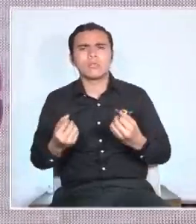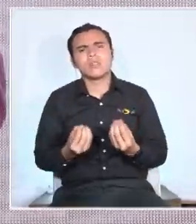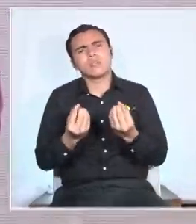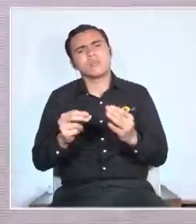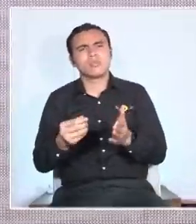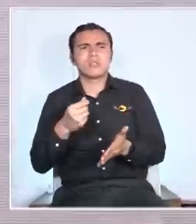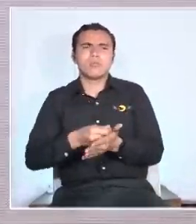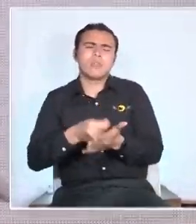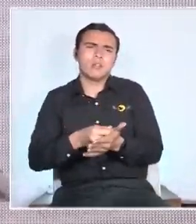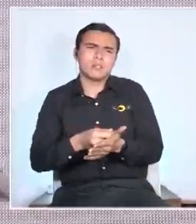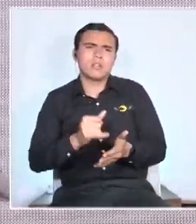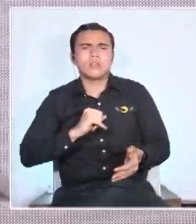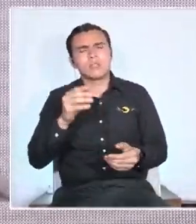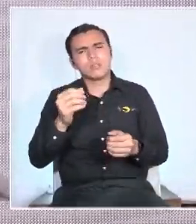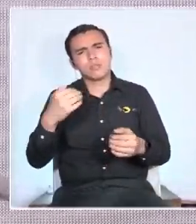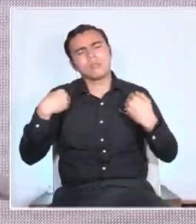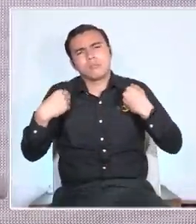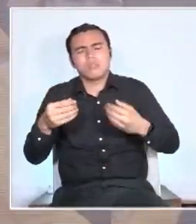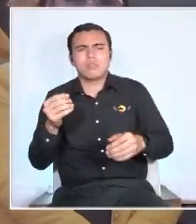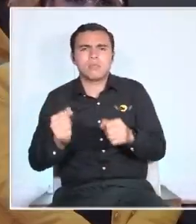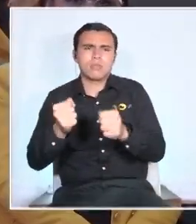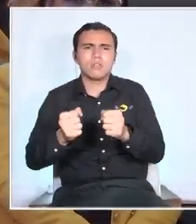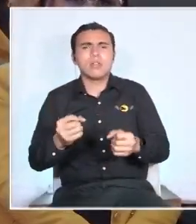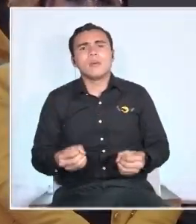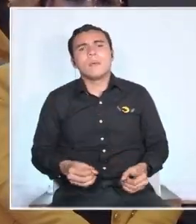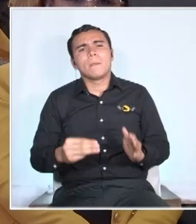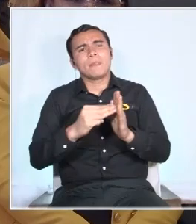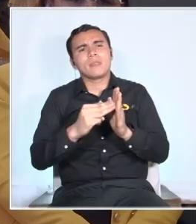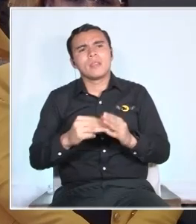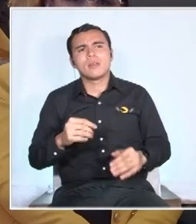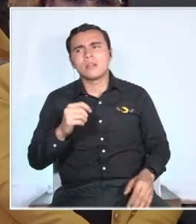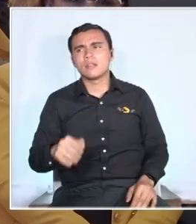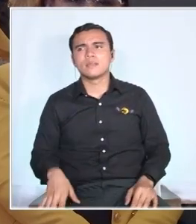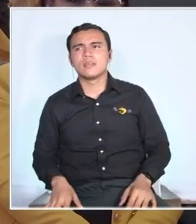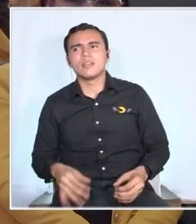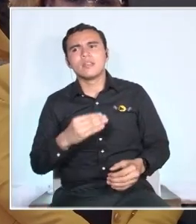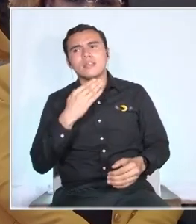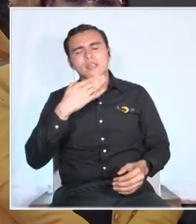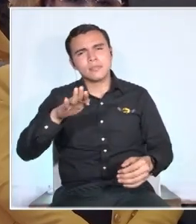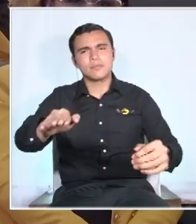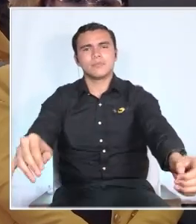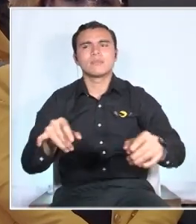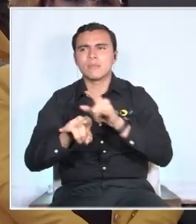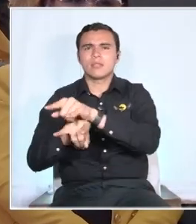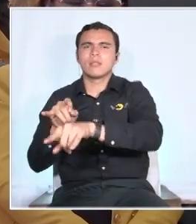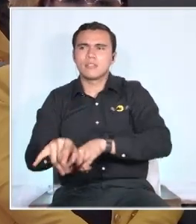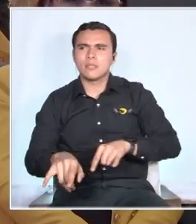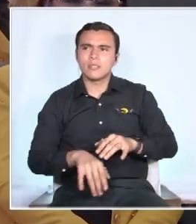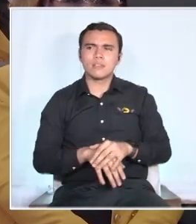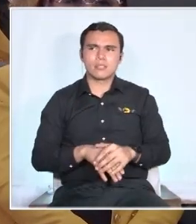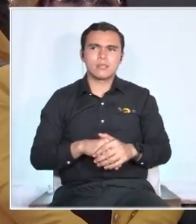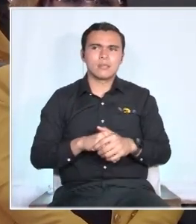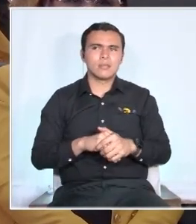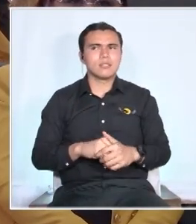carro, es que esto, mil excusas. Pero cuando tú estás encendido en el fuego de Dios, el fuego